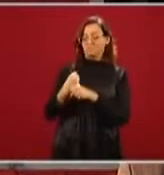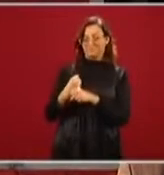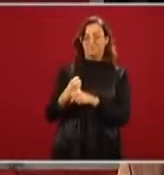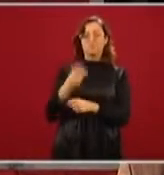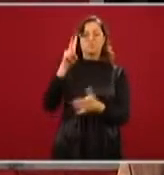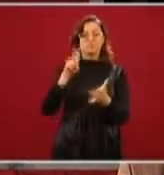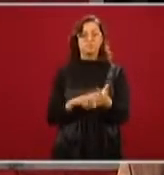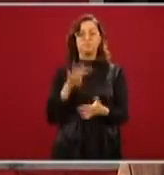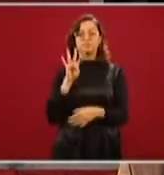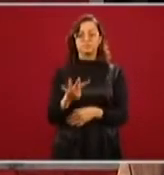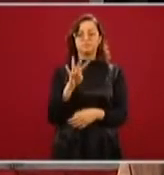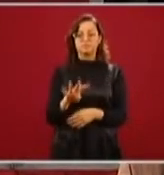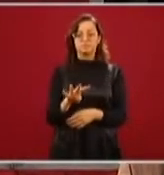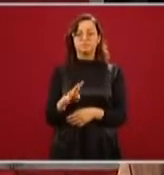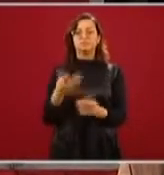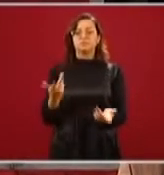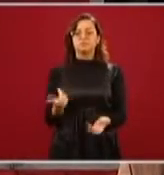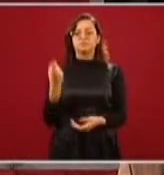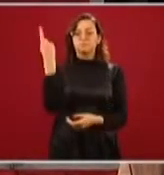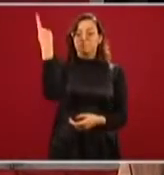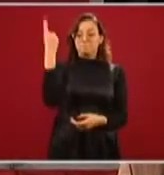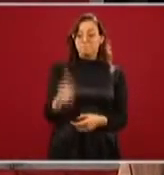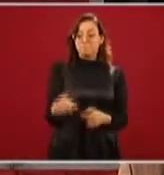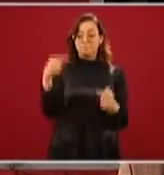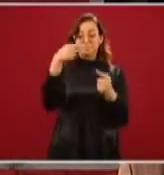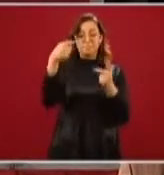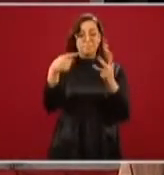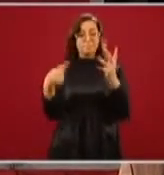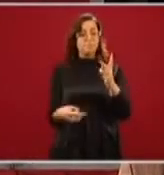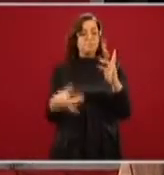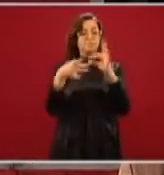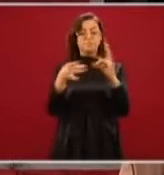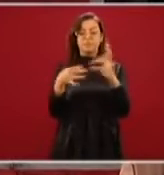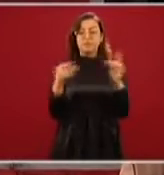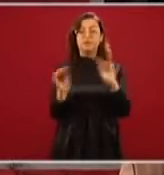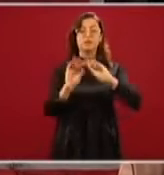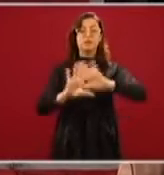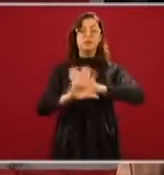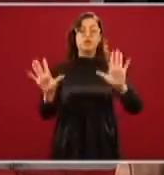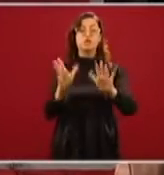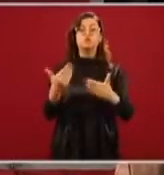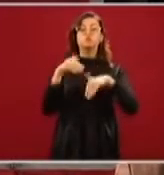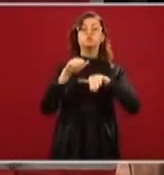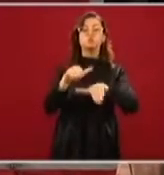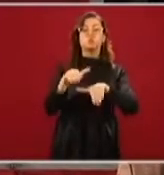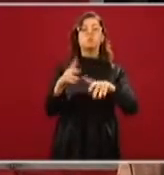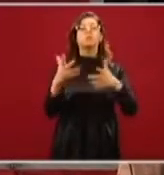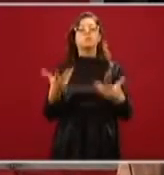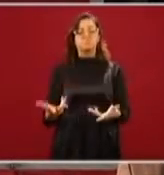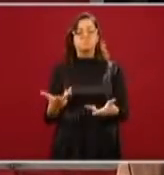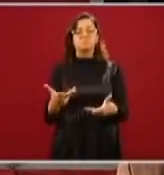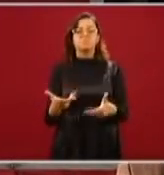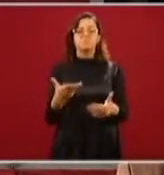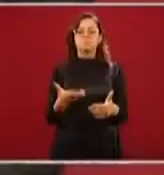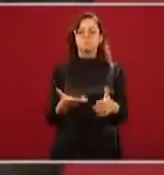2019, giró instrucciones muy puntuales y precisas en relación a que la